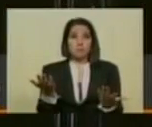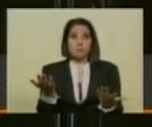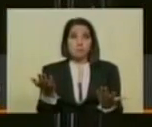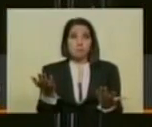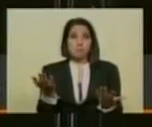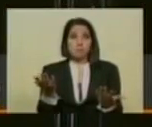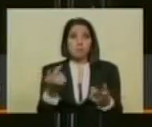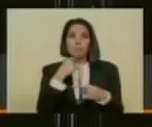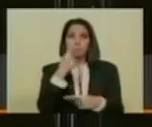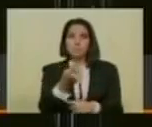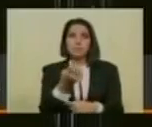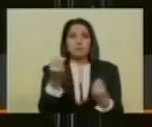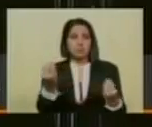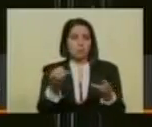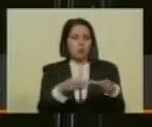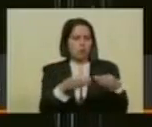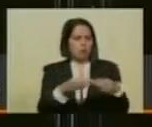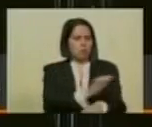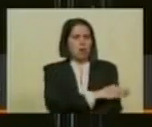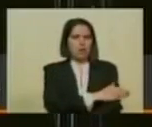que estos factores de la derecha